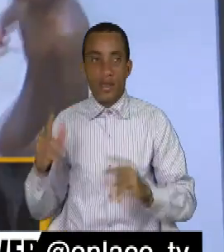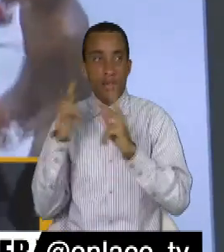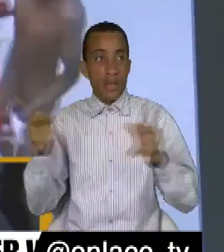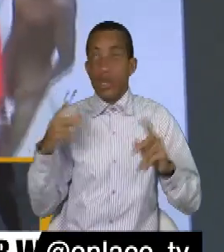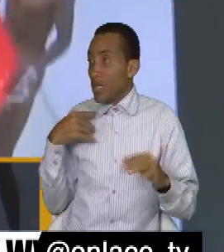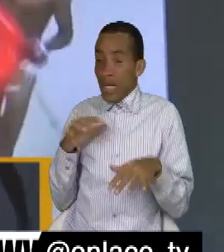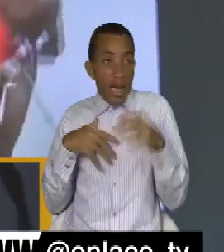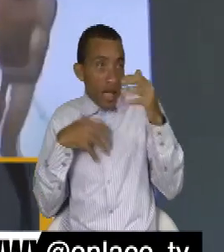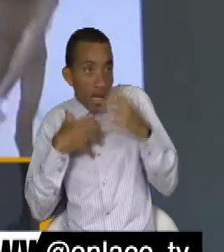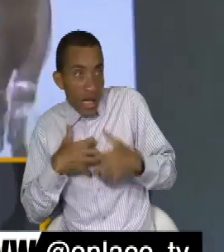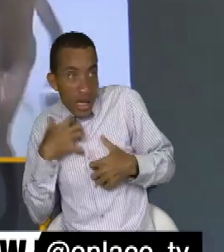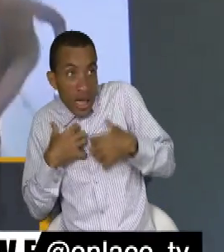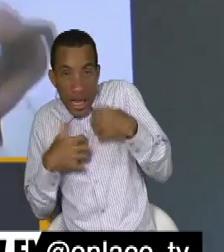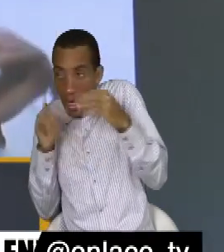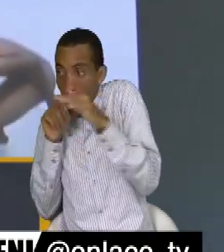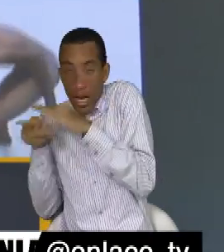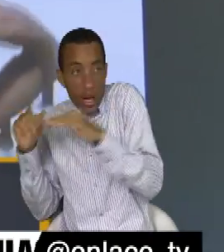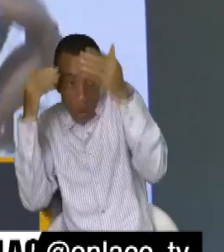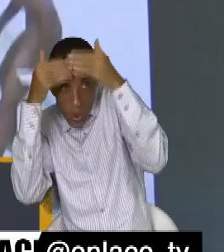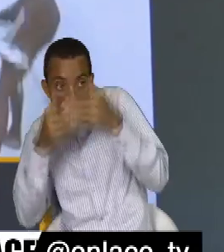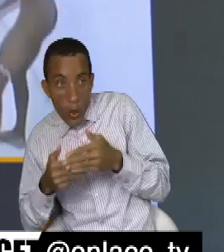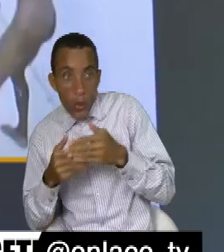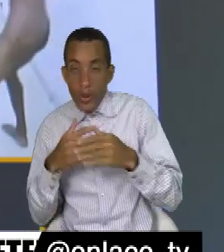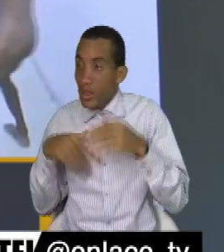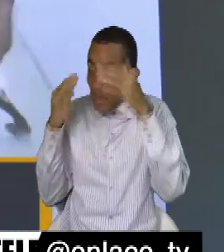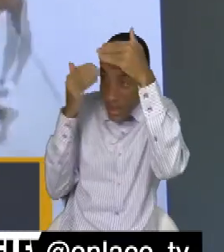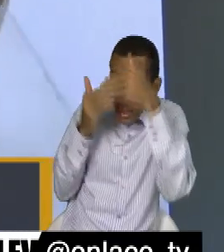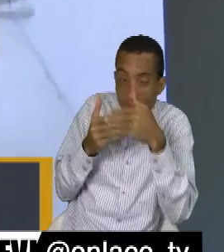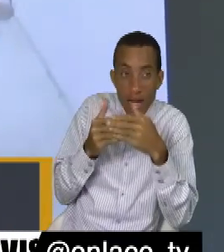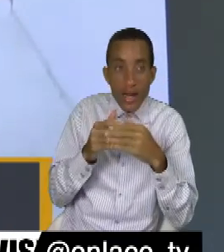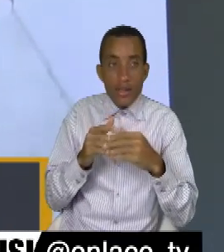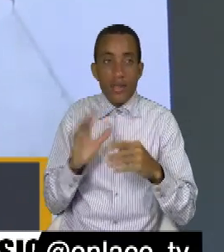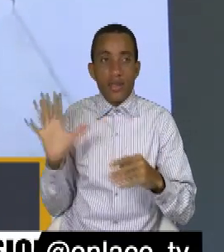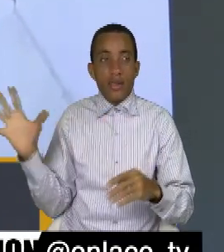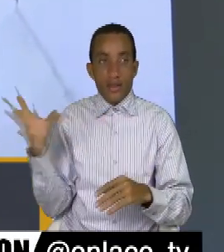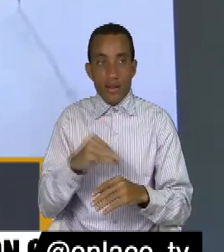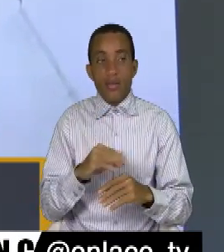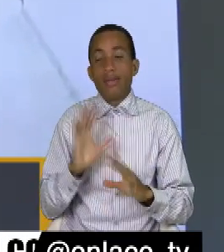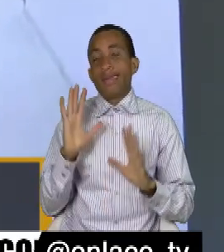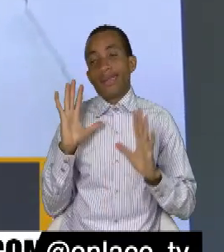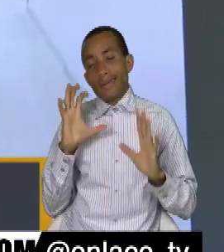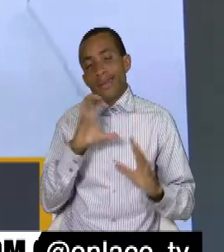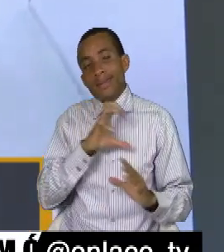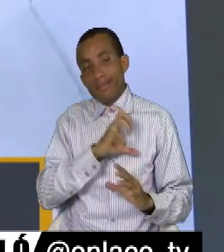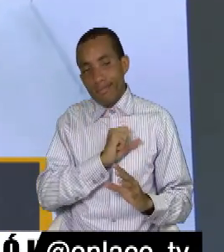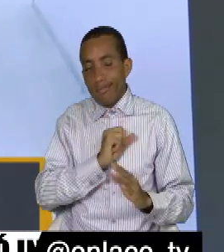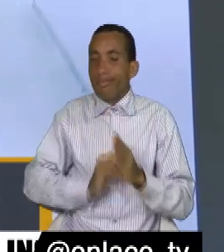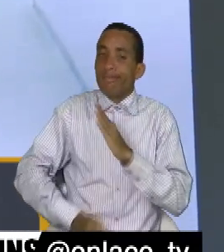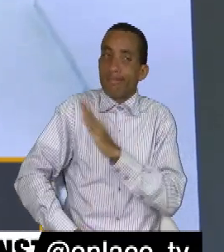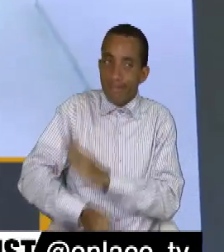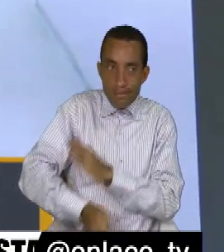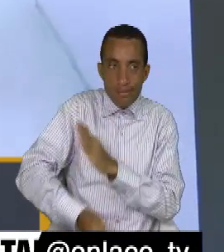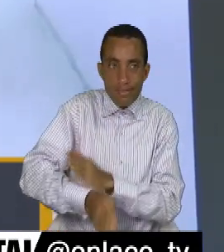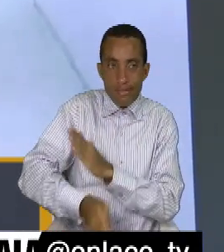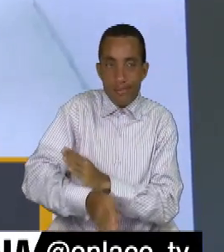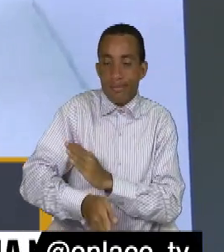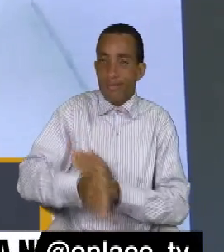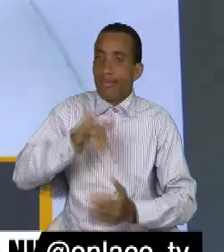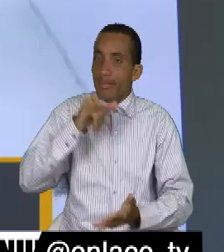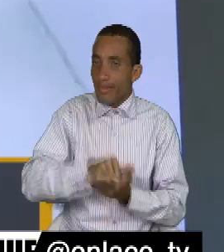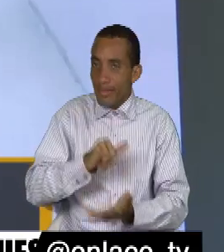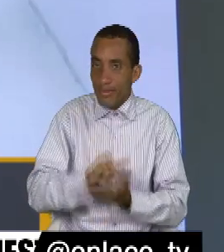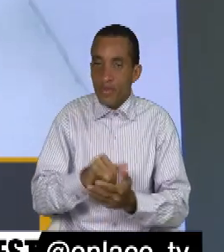refugio del agresor. Sí, desafortunadamente estamos siendo continuamente teniendo episodios